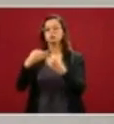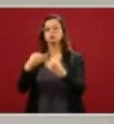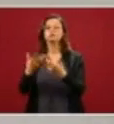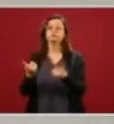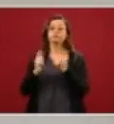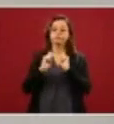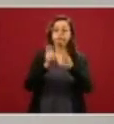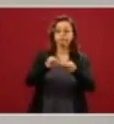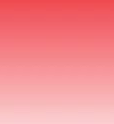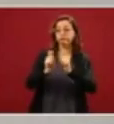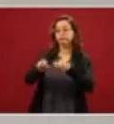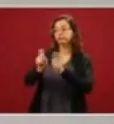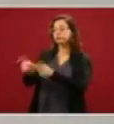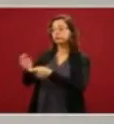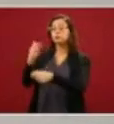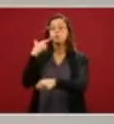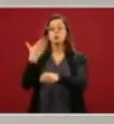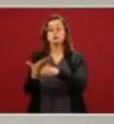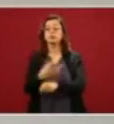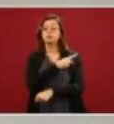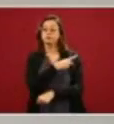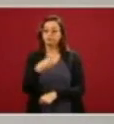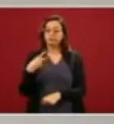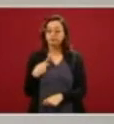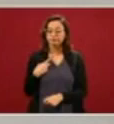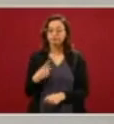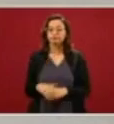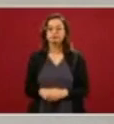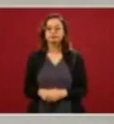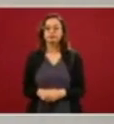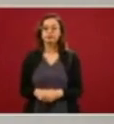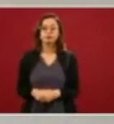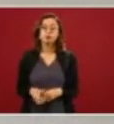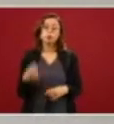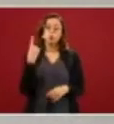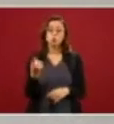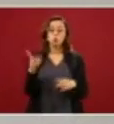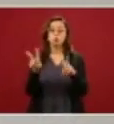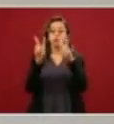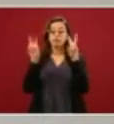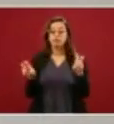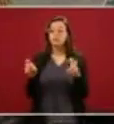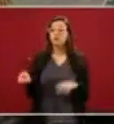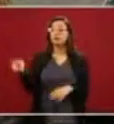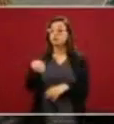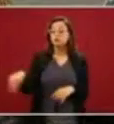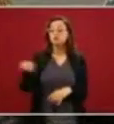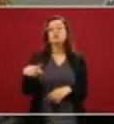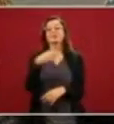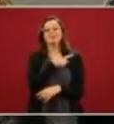un papel que jugar. Y uno de los papeles que tienen que jugar o que pueden jugar y que ojalá